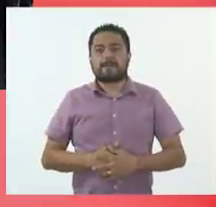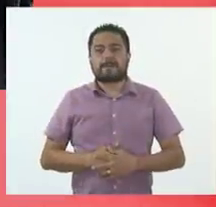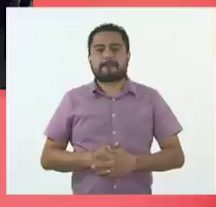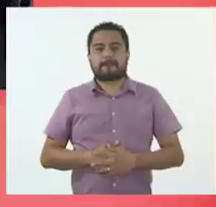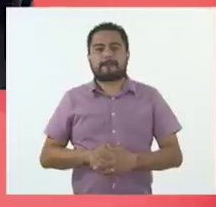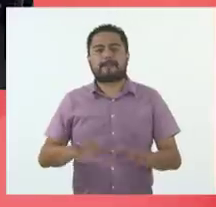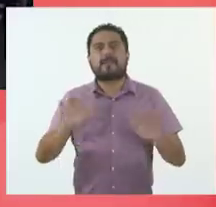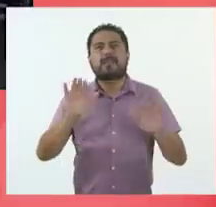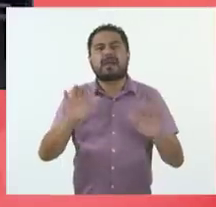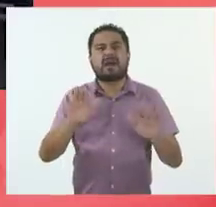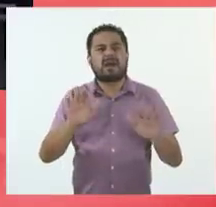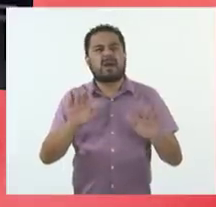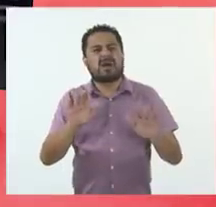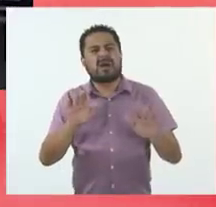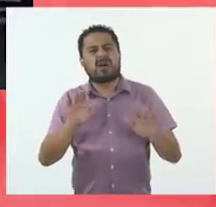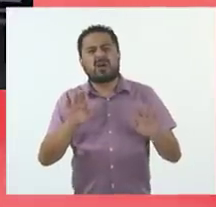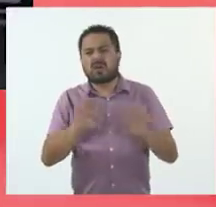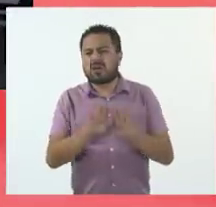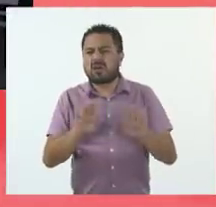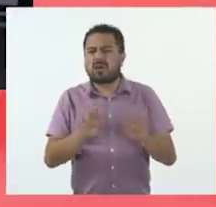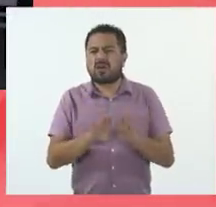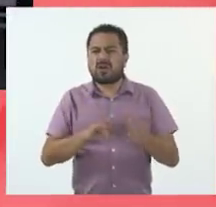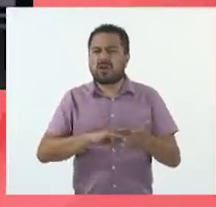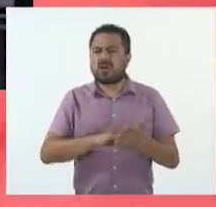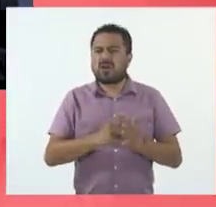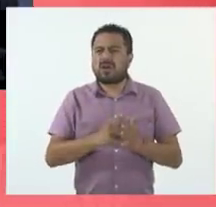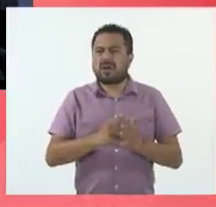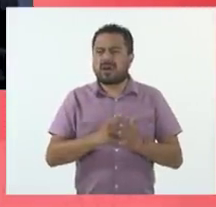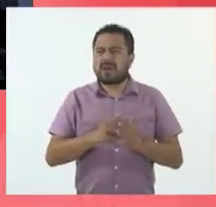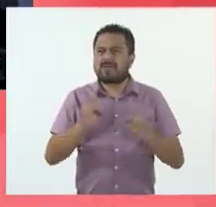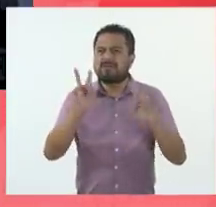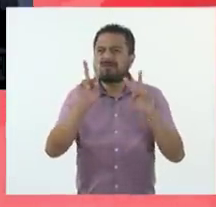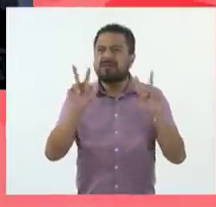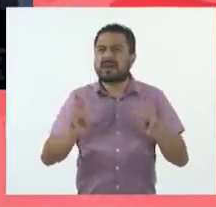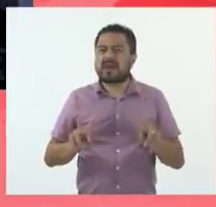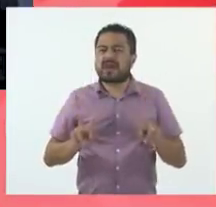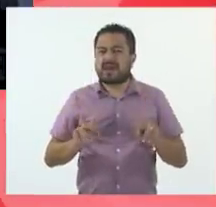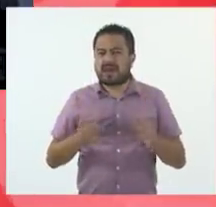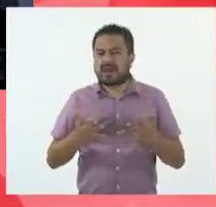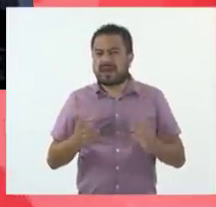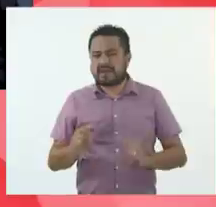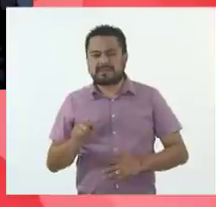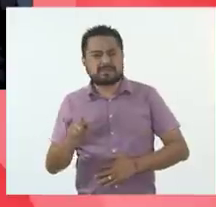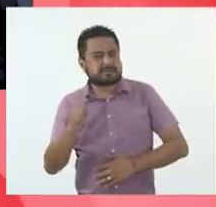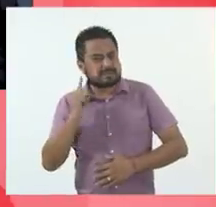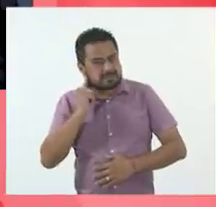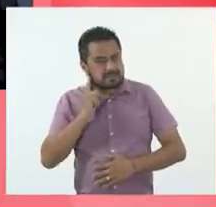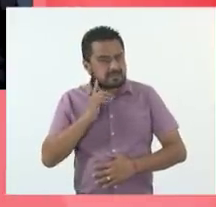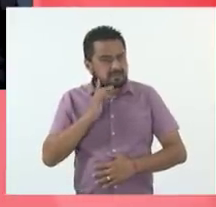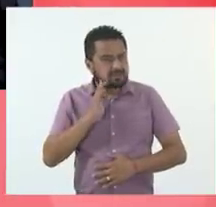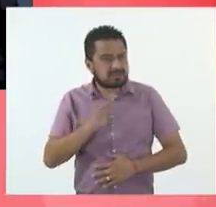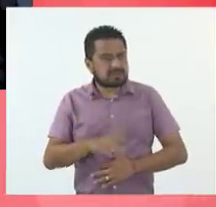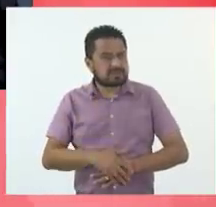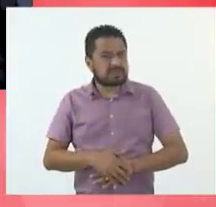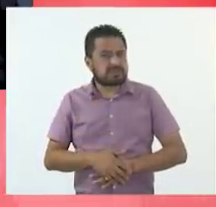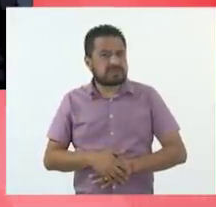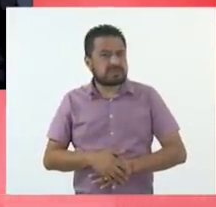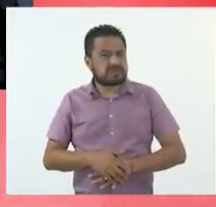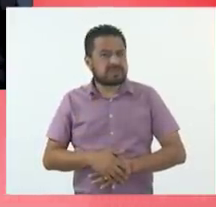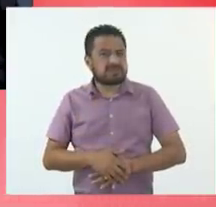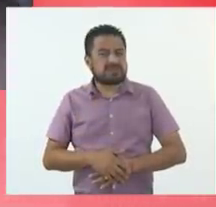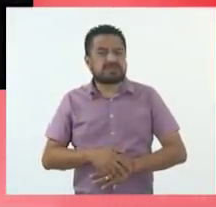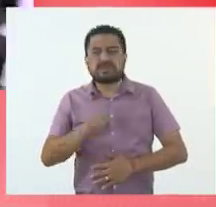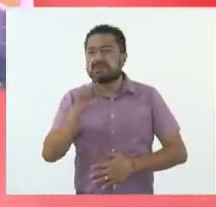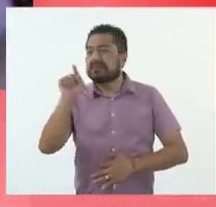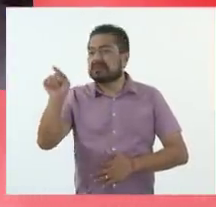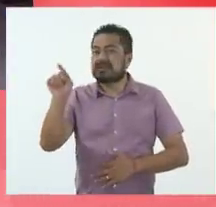mala, mala, como el horario de verano. Así era la puta. ¡Arriba las manos, cabrones! ¡Esto